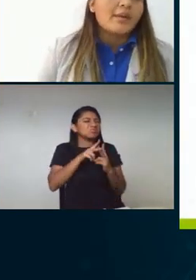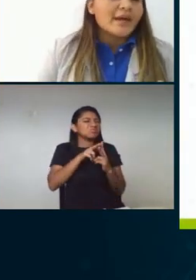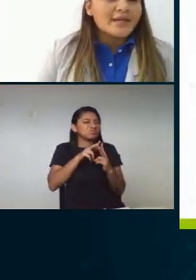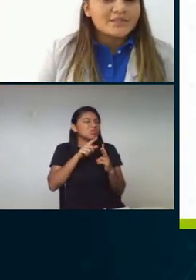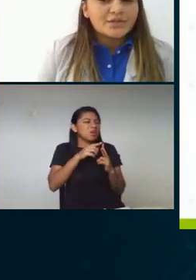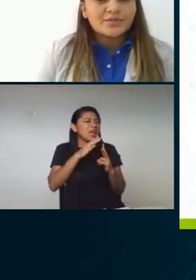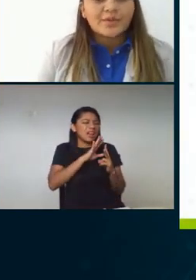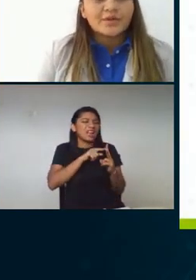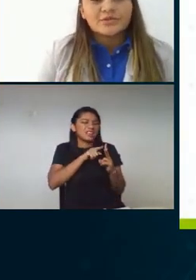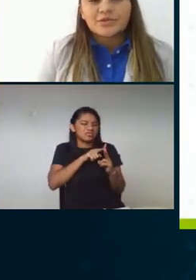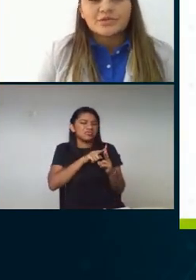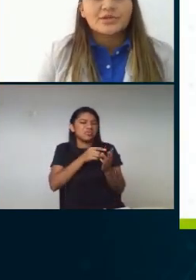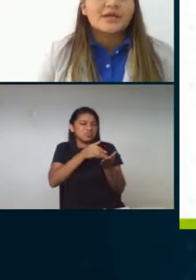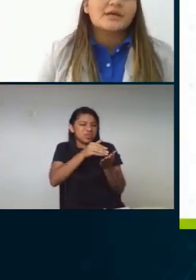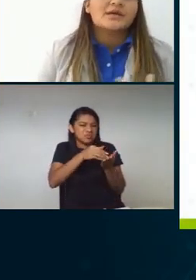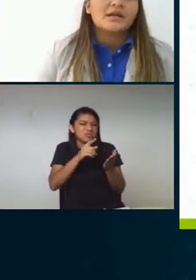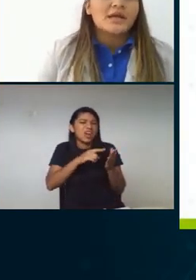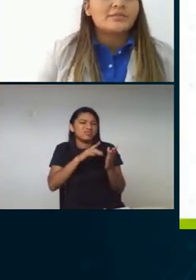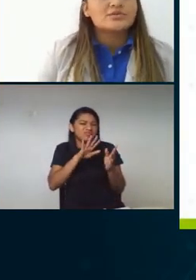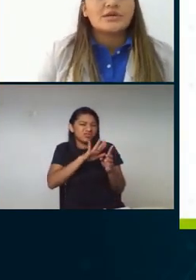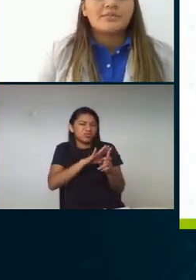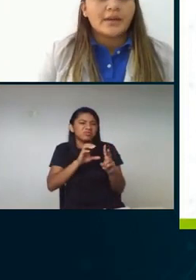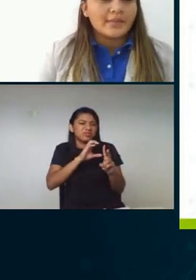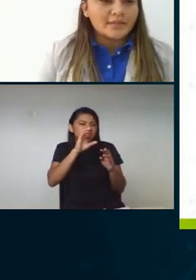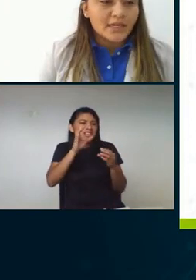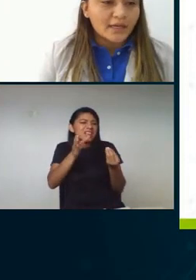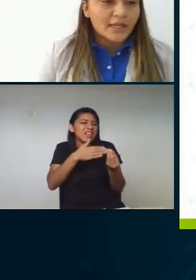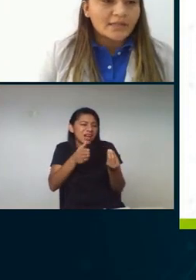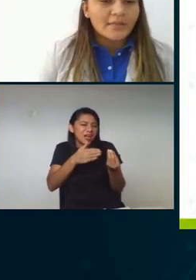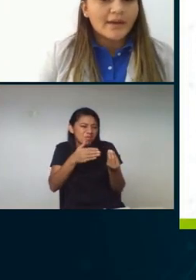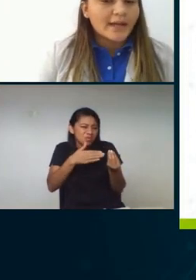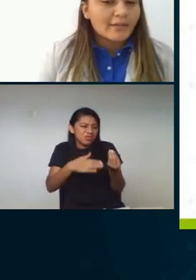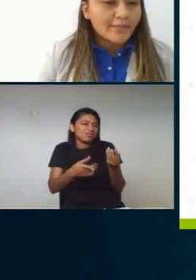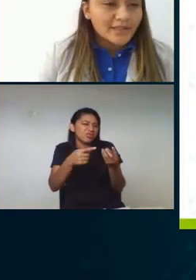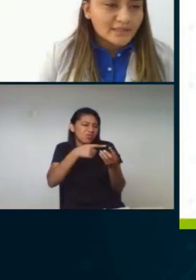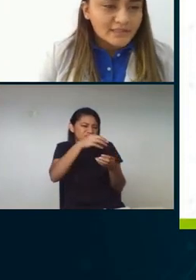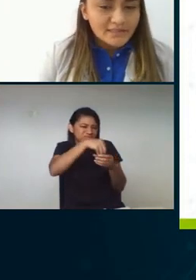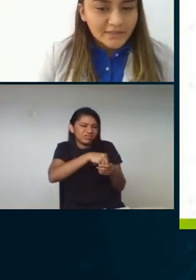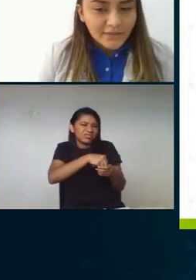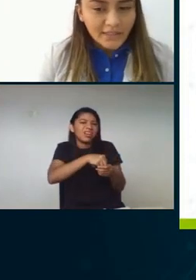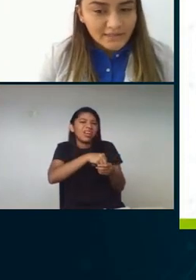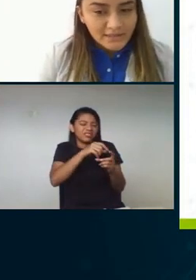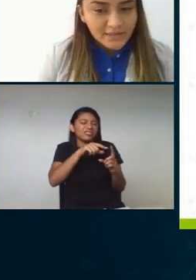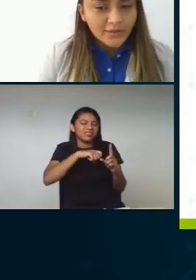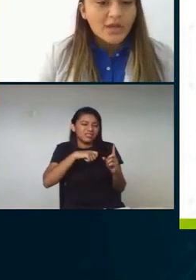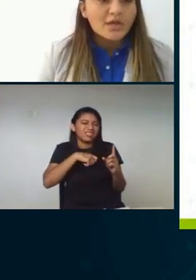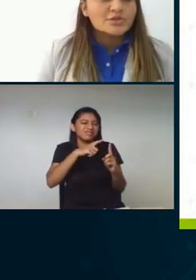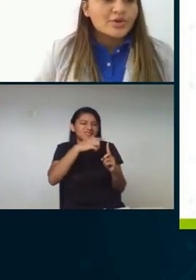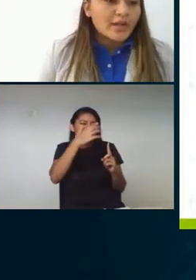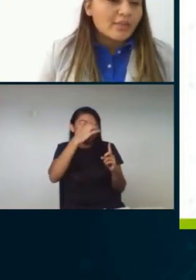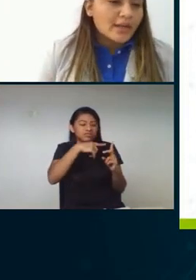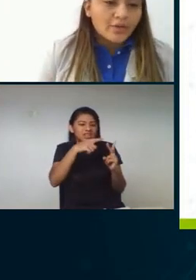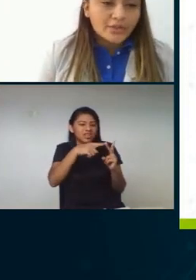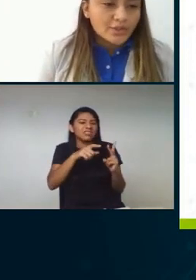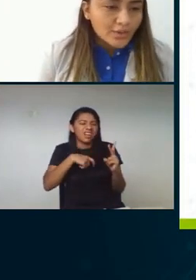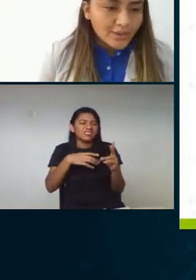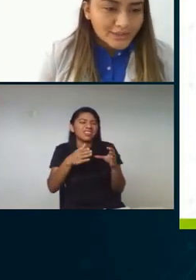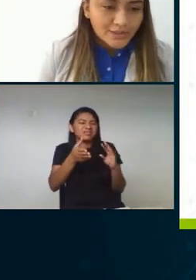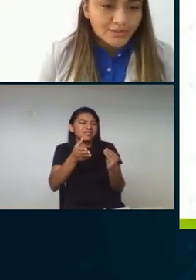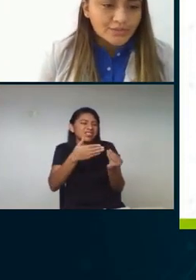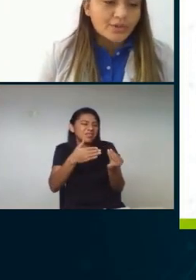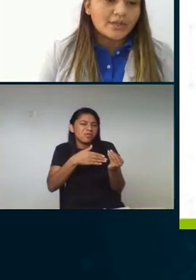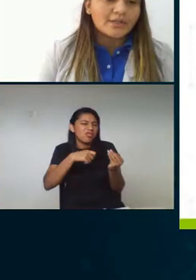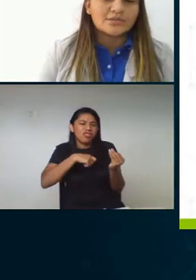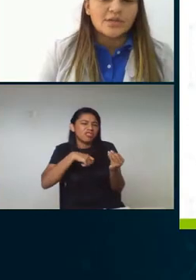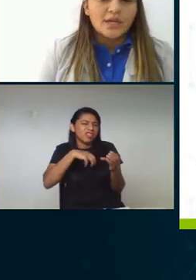residuos. Para ello, nosotros queríamos implementar el tema de campañas de sensibilización sobre el manejo de todos